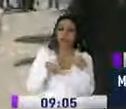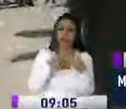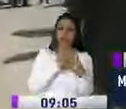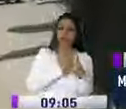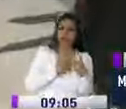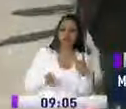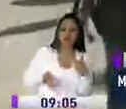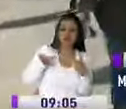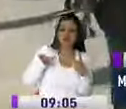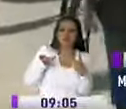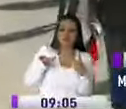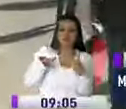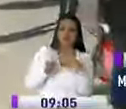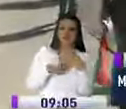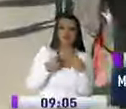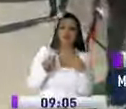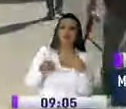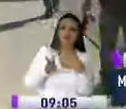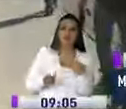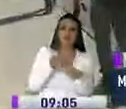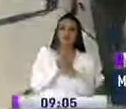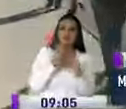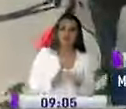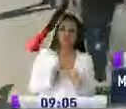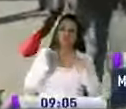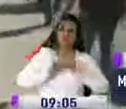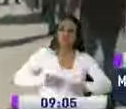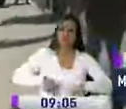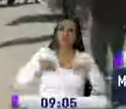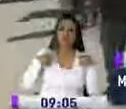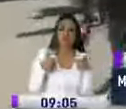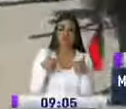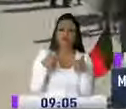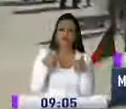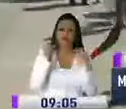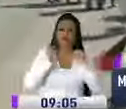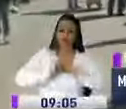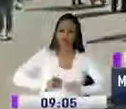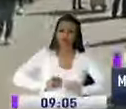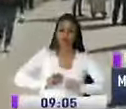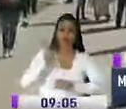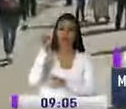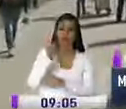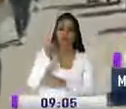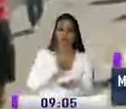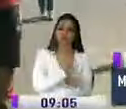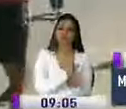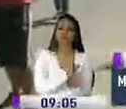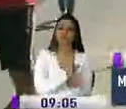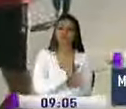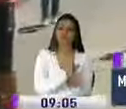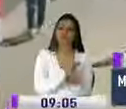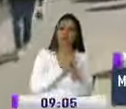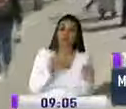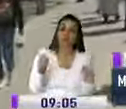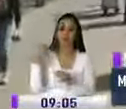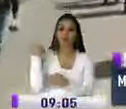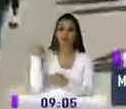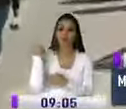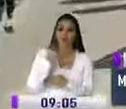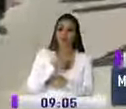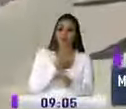sueldos y salarios, la posibilidad de que los trabajadores podamos vivir con dignidad. Requerimos de un seguro social que garantice el